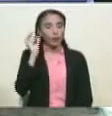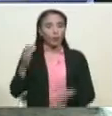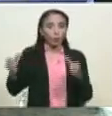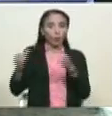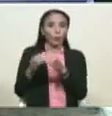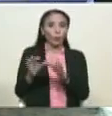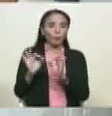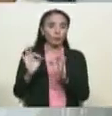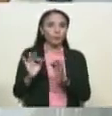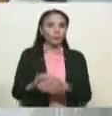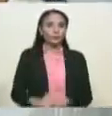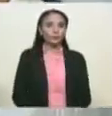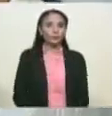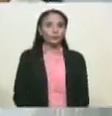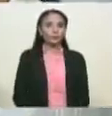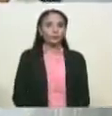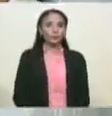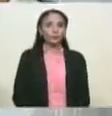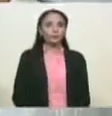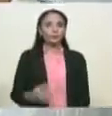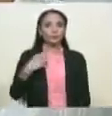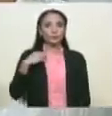Erika, para este plan